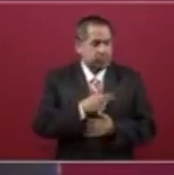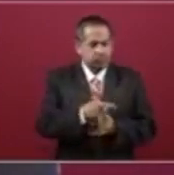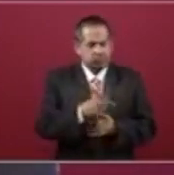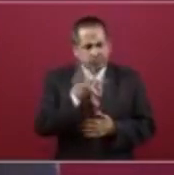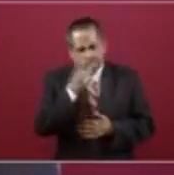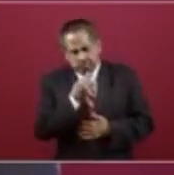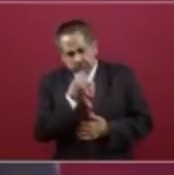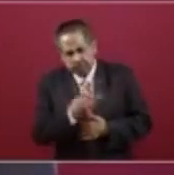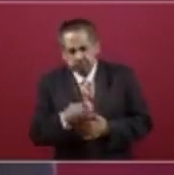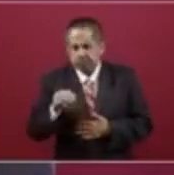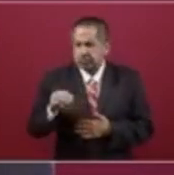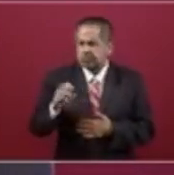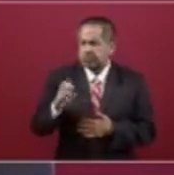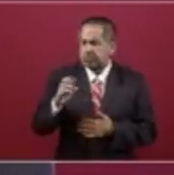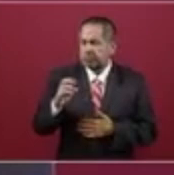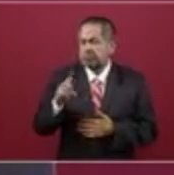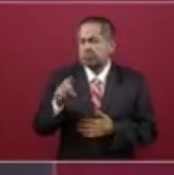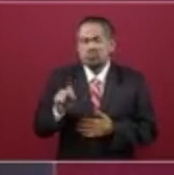preciosa, Mercedes.